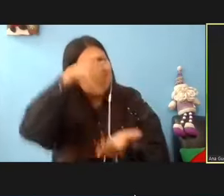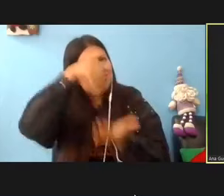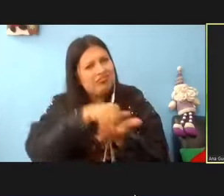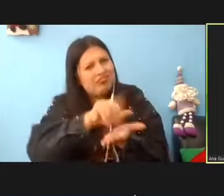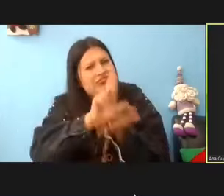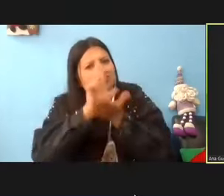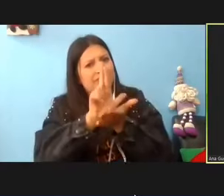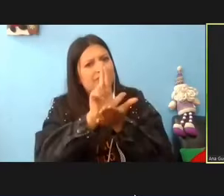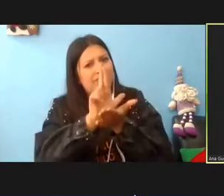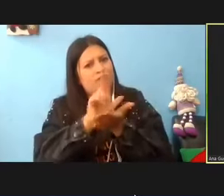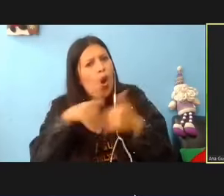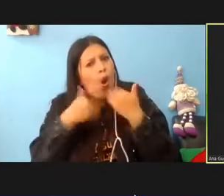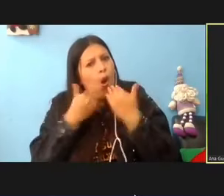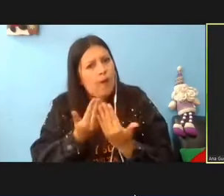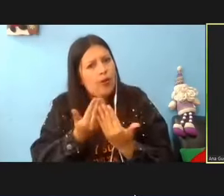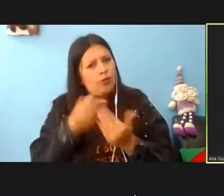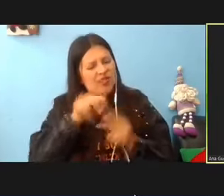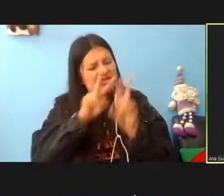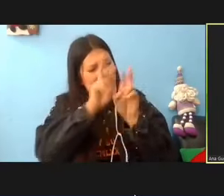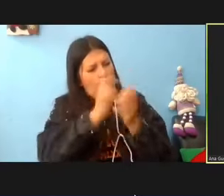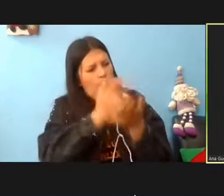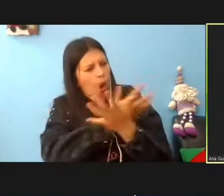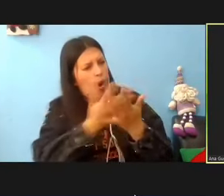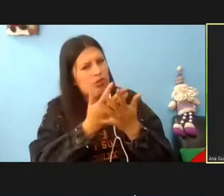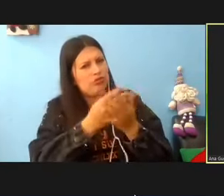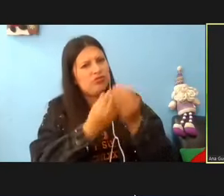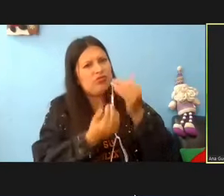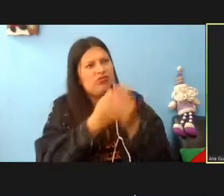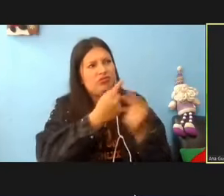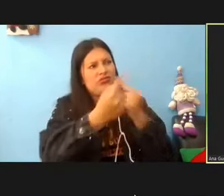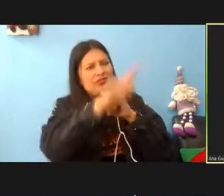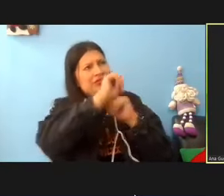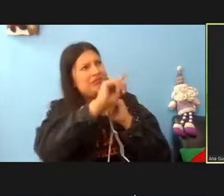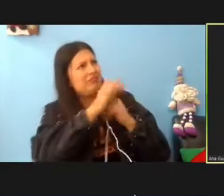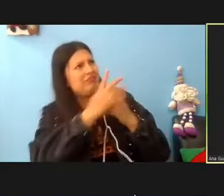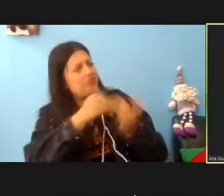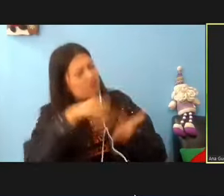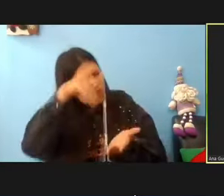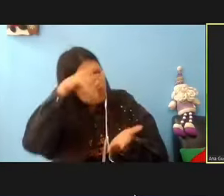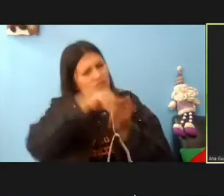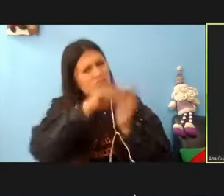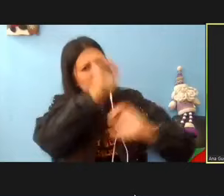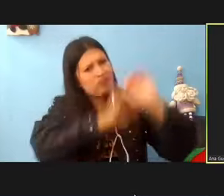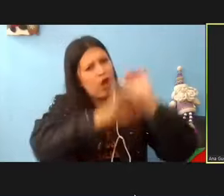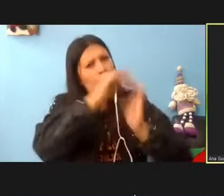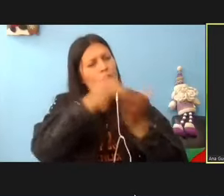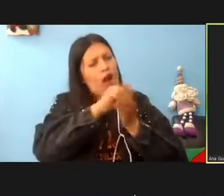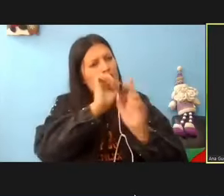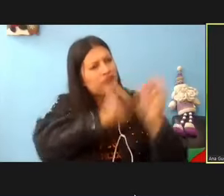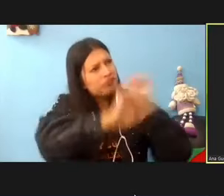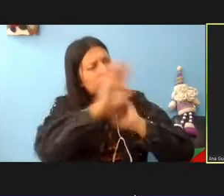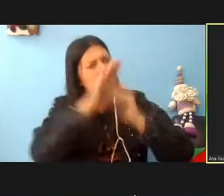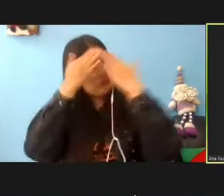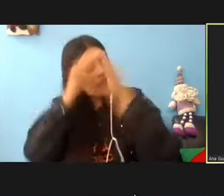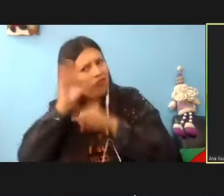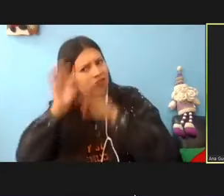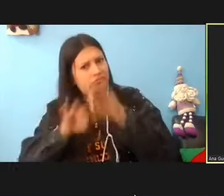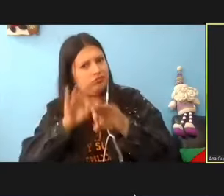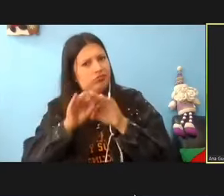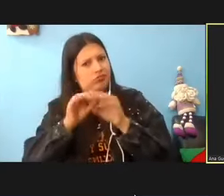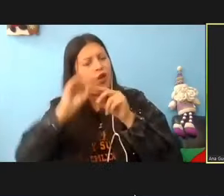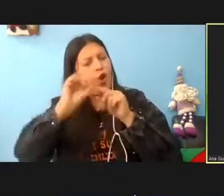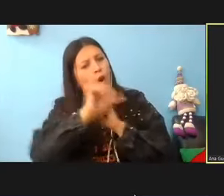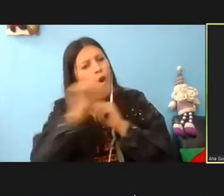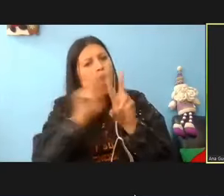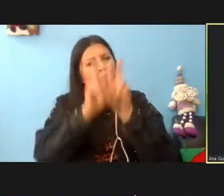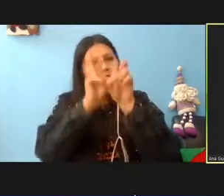manera, este tipo de medidas que se están tomando, ¿no? Por lo menos en nuestro subeje surgió el